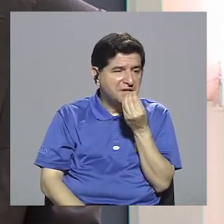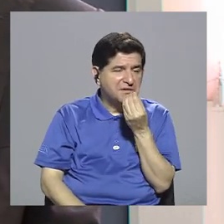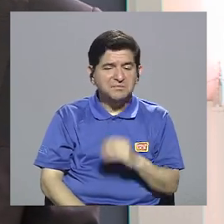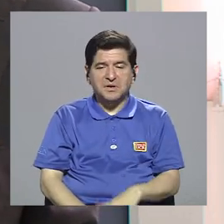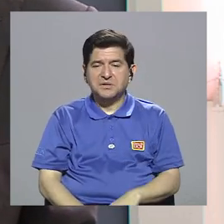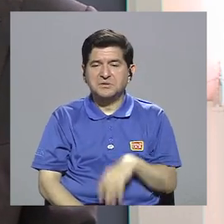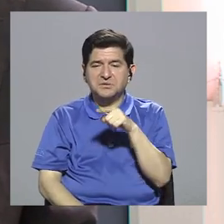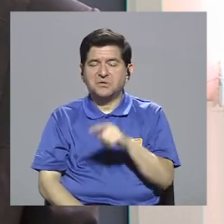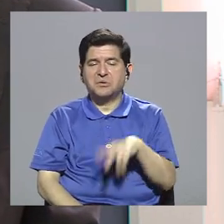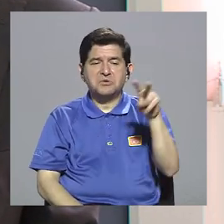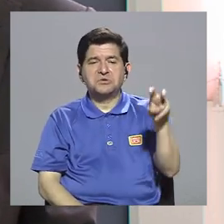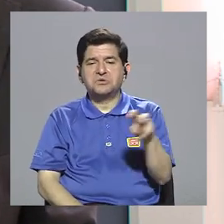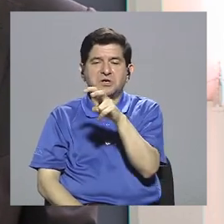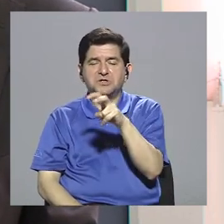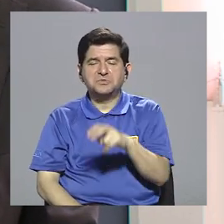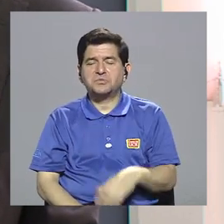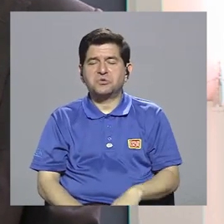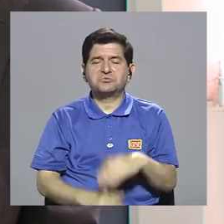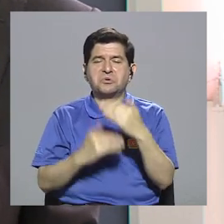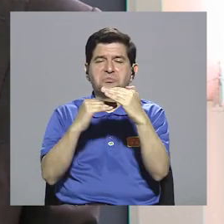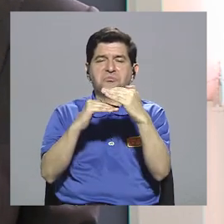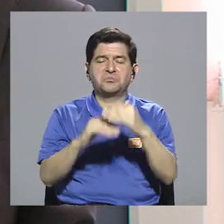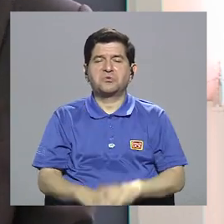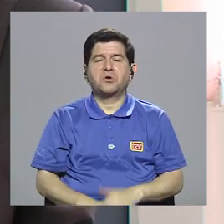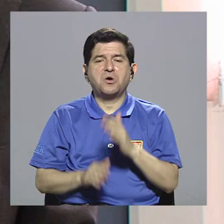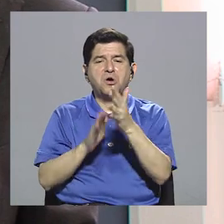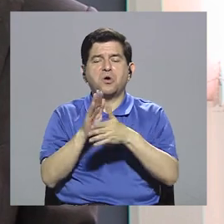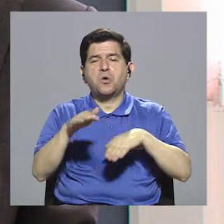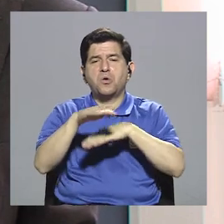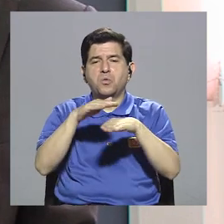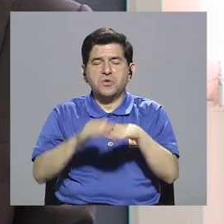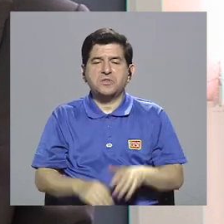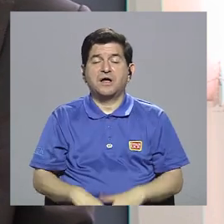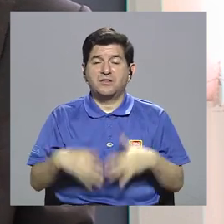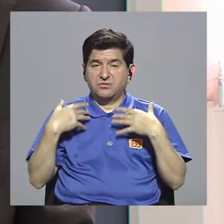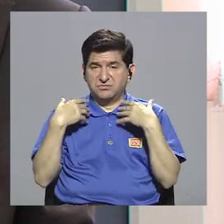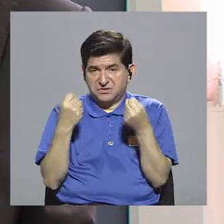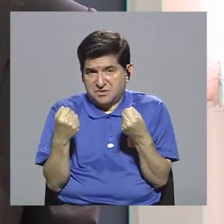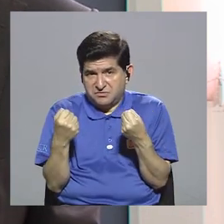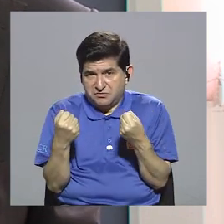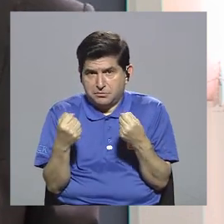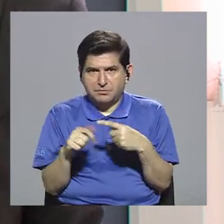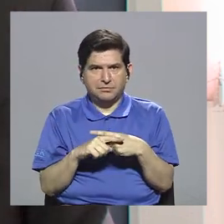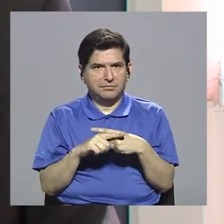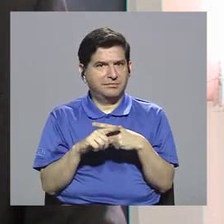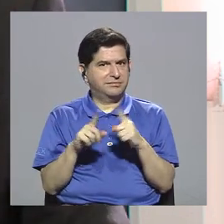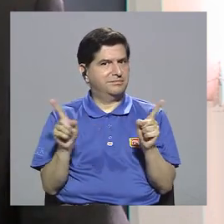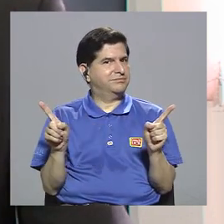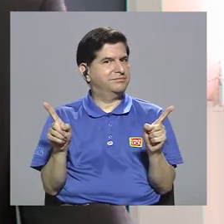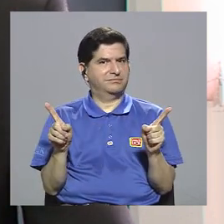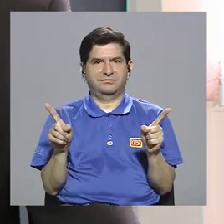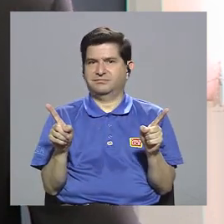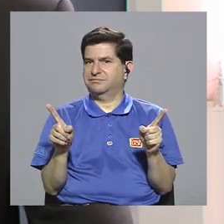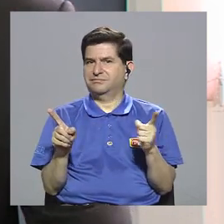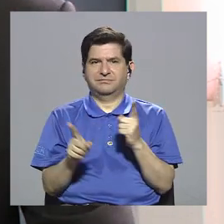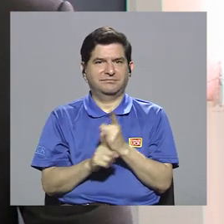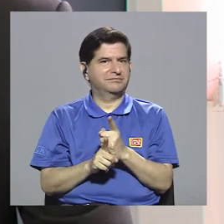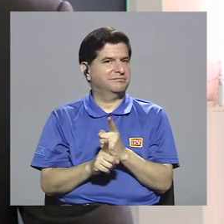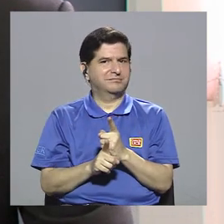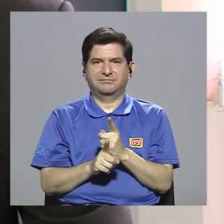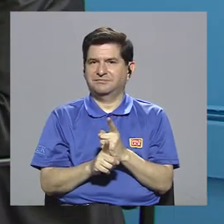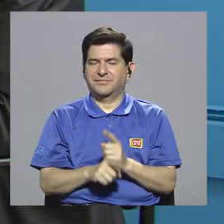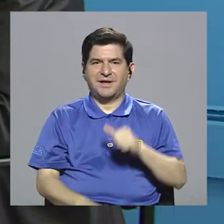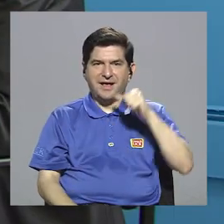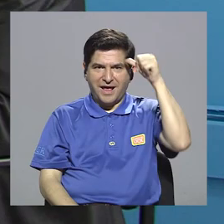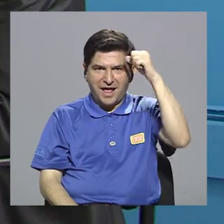de transporte limitado de cuidado básico de cuidados de salud pero pero no es así